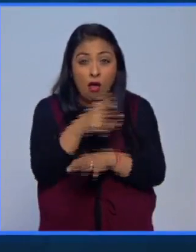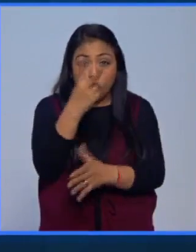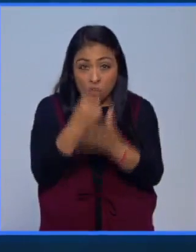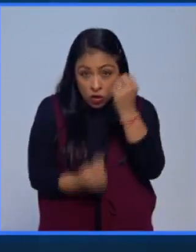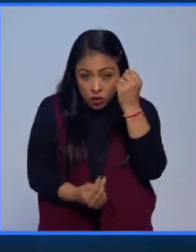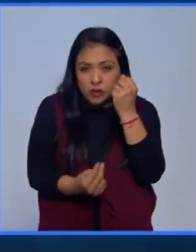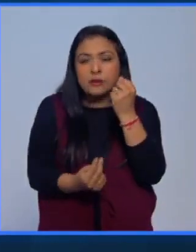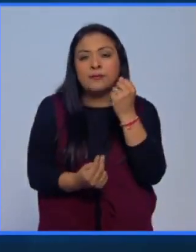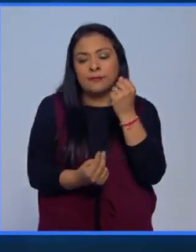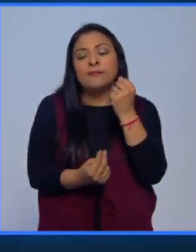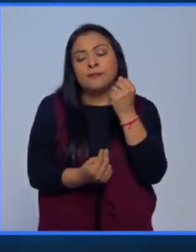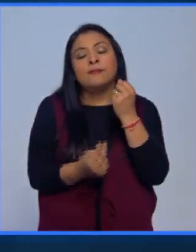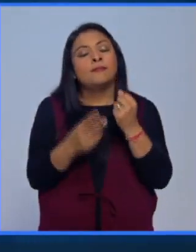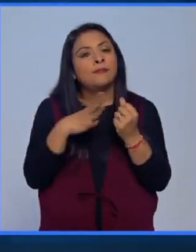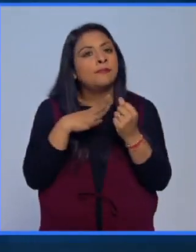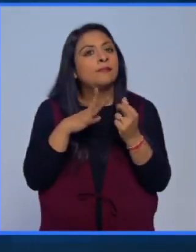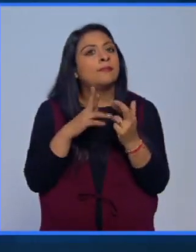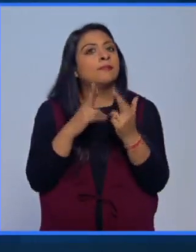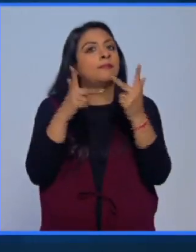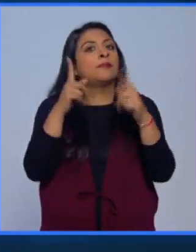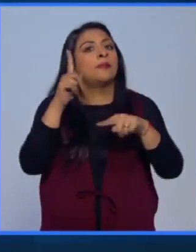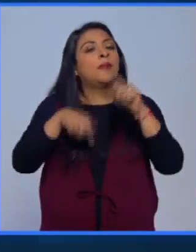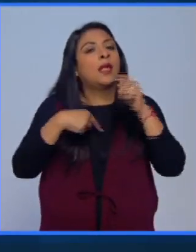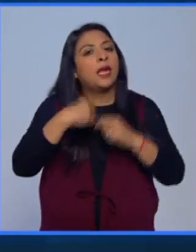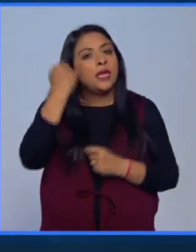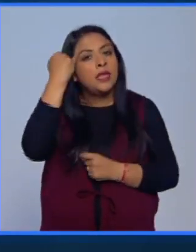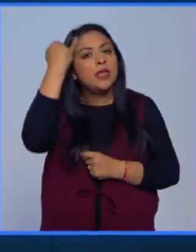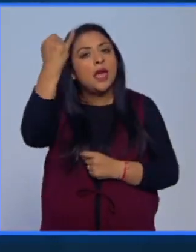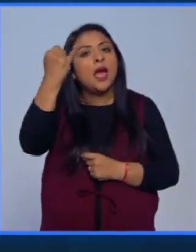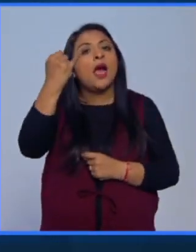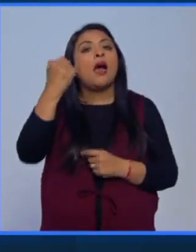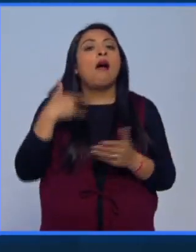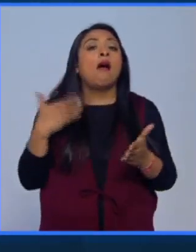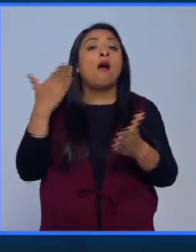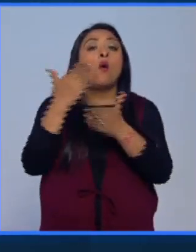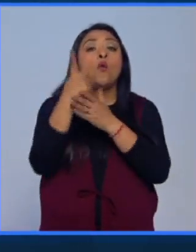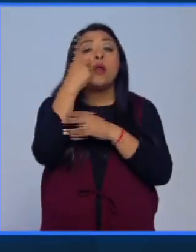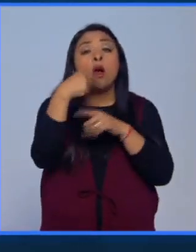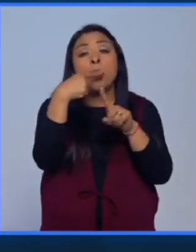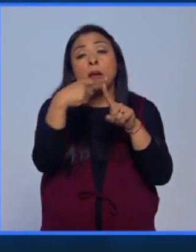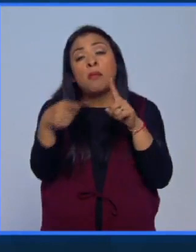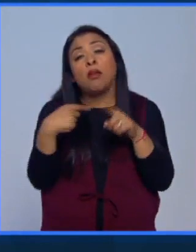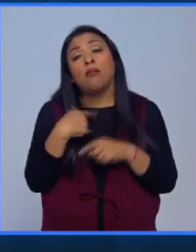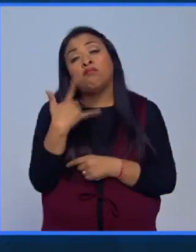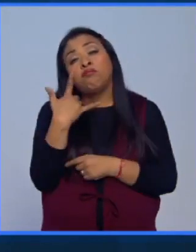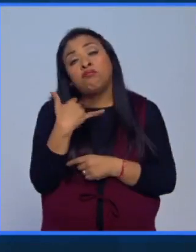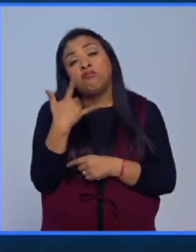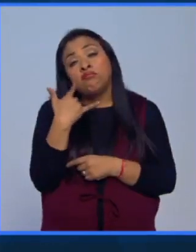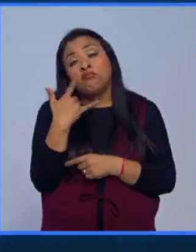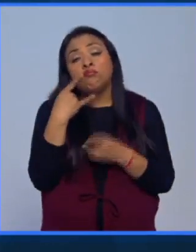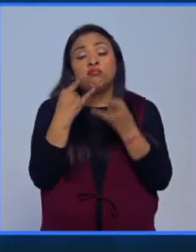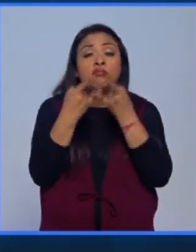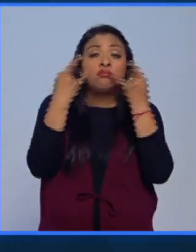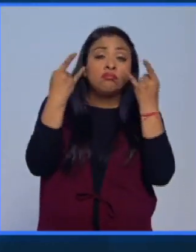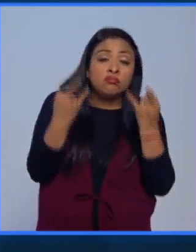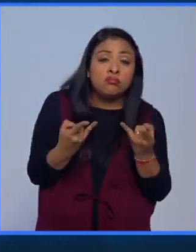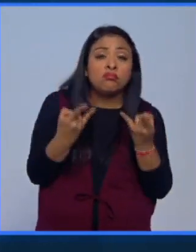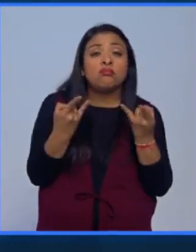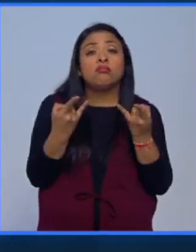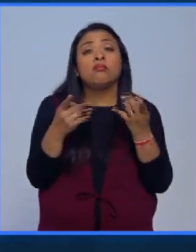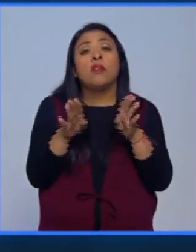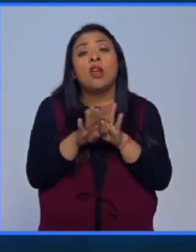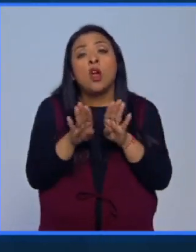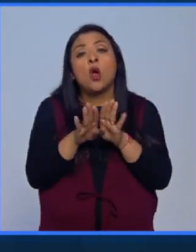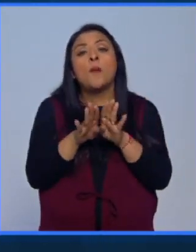que está rompiendo con la idea de que tú vas al cine hora y media y ves una historia con planteamiento nudo